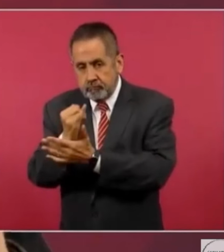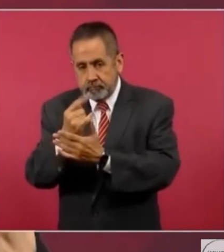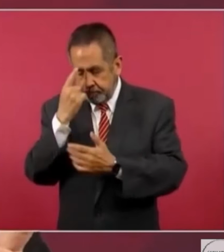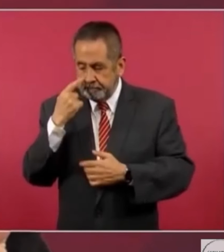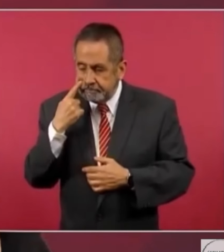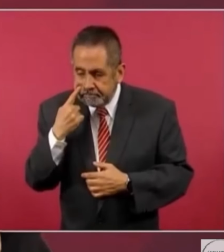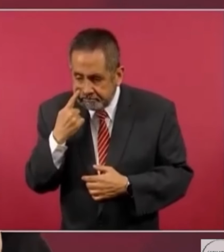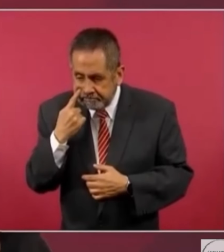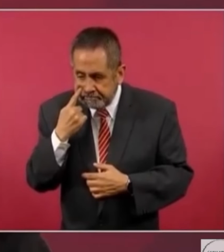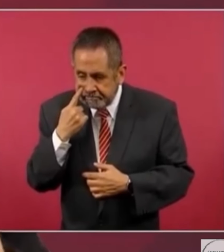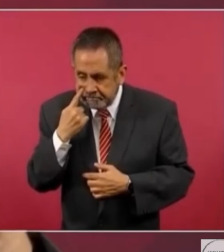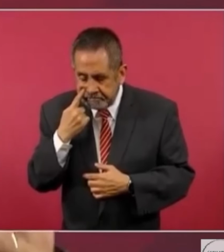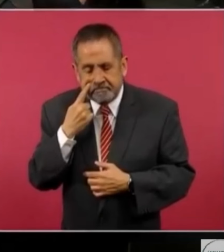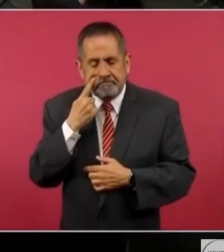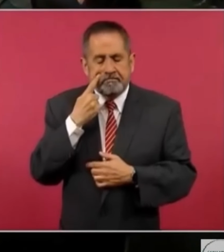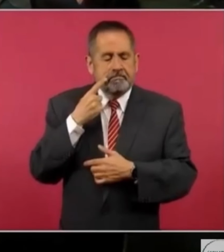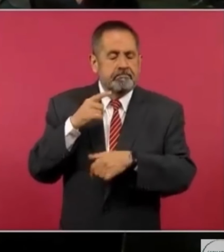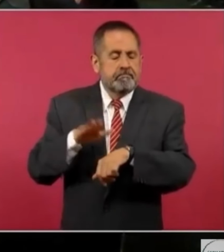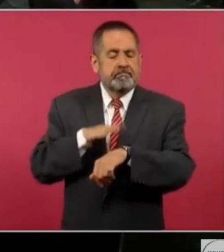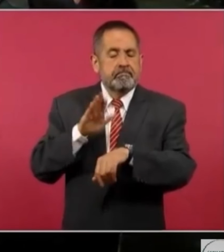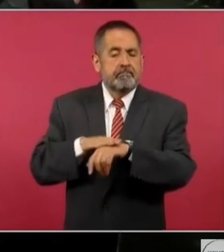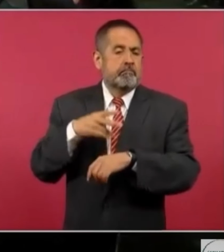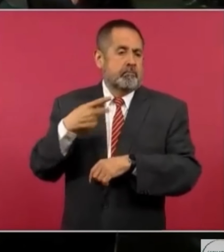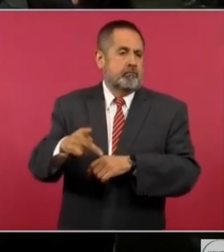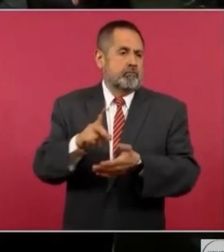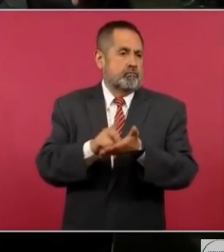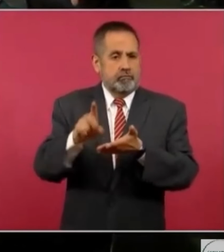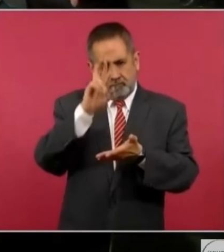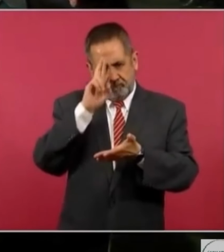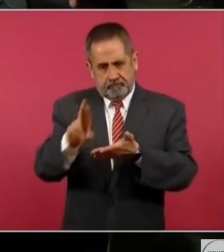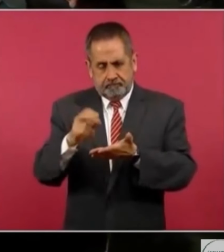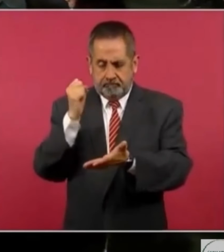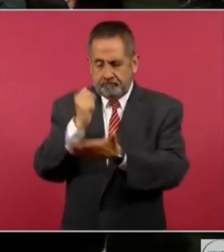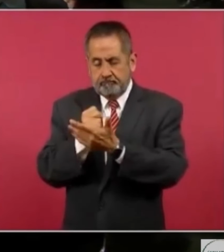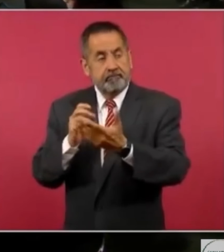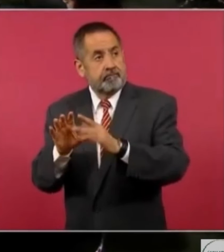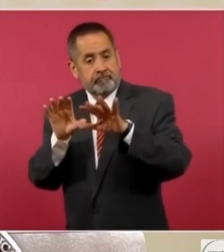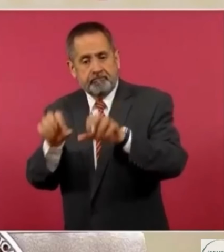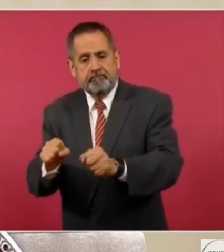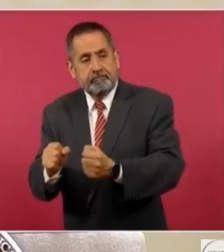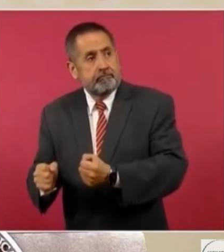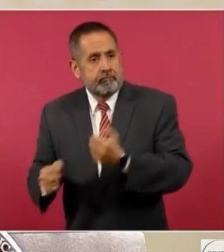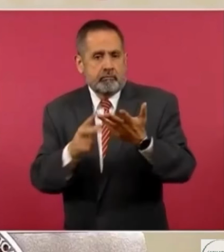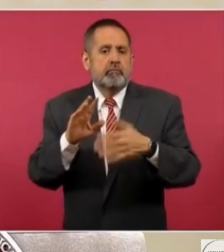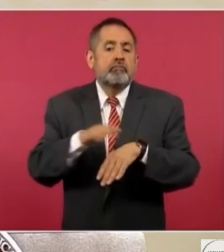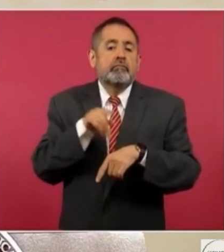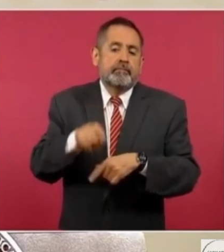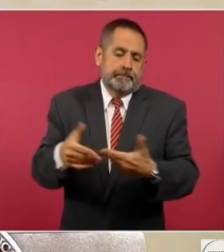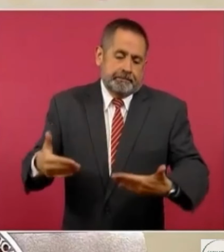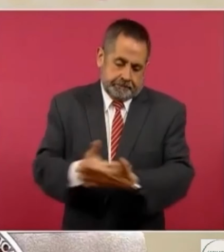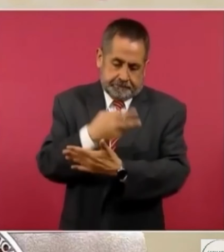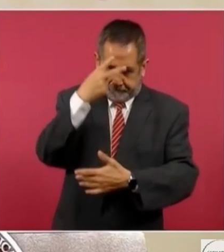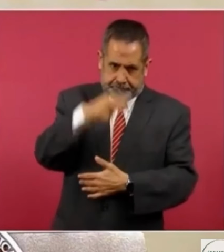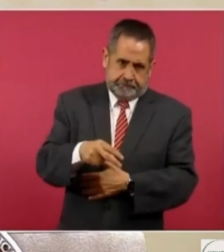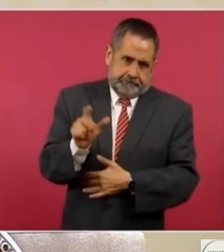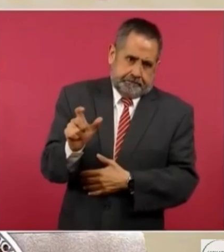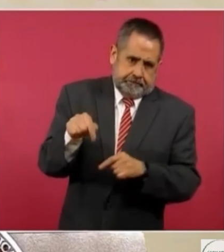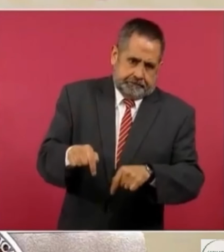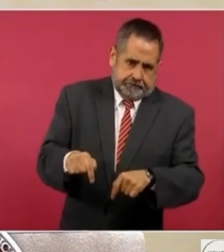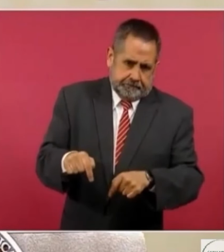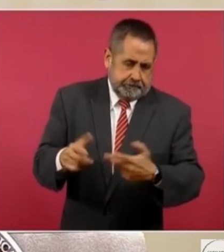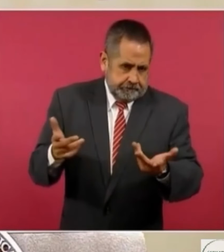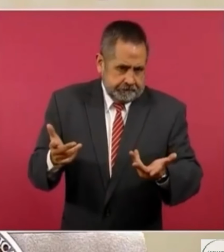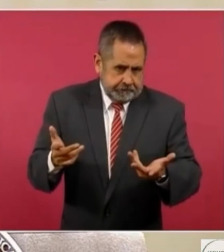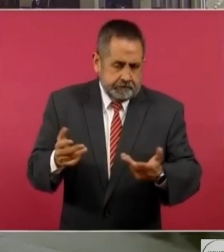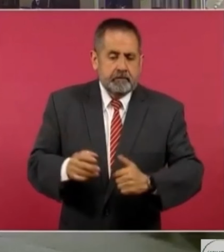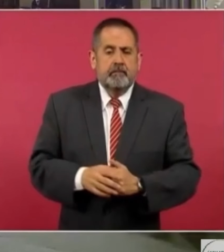certificar, verificar que los derechos de esa persona se respetan, dado que es un ciudadano o ciudadana mexicano. Bien, eso por lo que hace